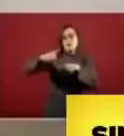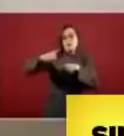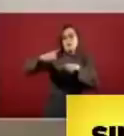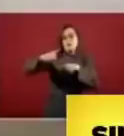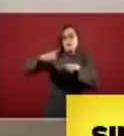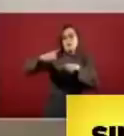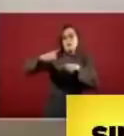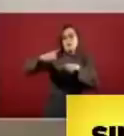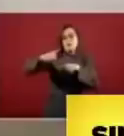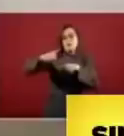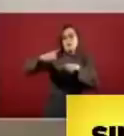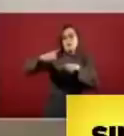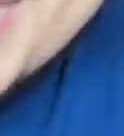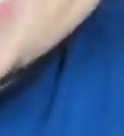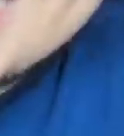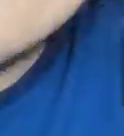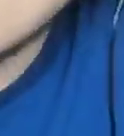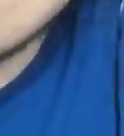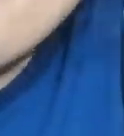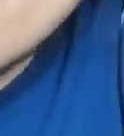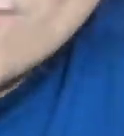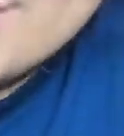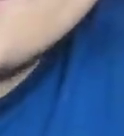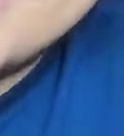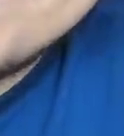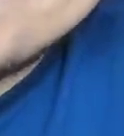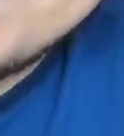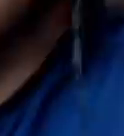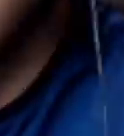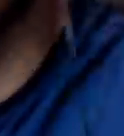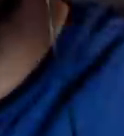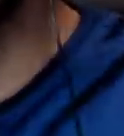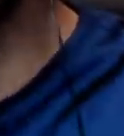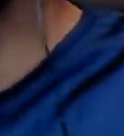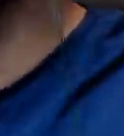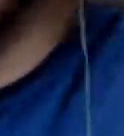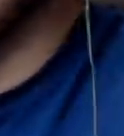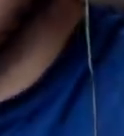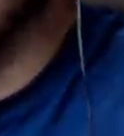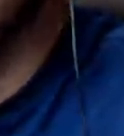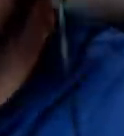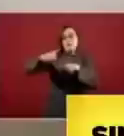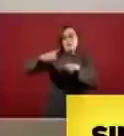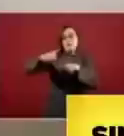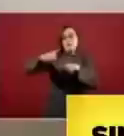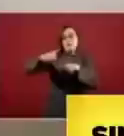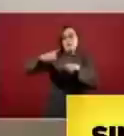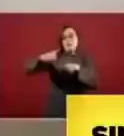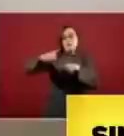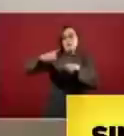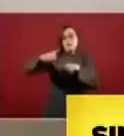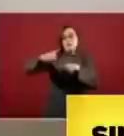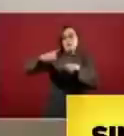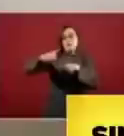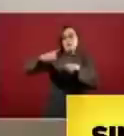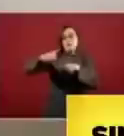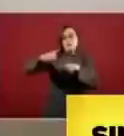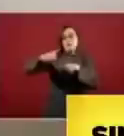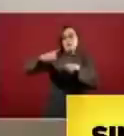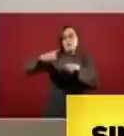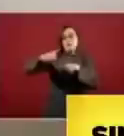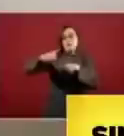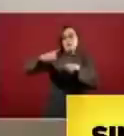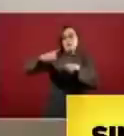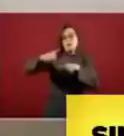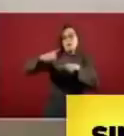de verdad ¿saben qué es pedir 17 mil millones? pobre el siguiente gobernador ¿eh? las